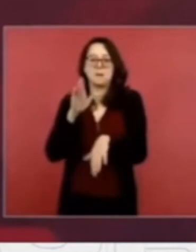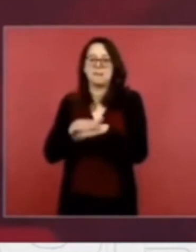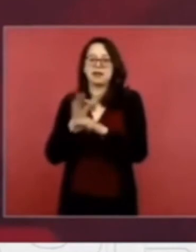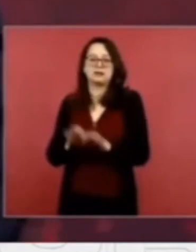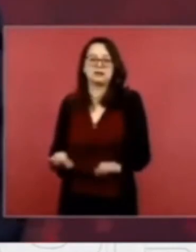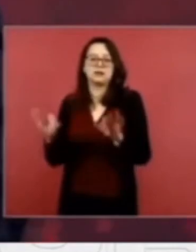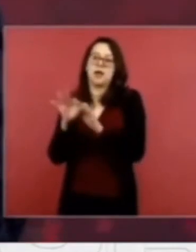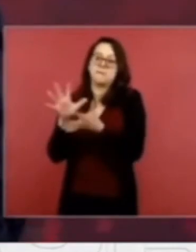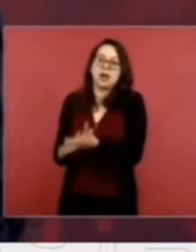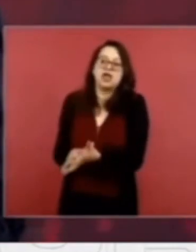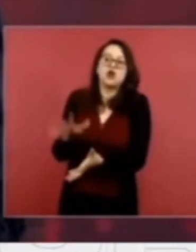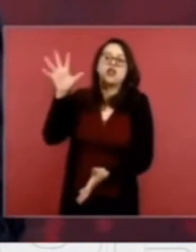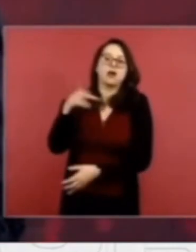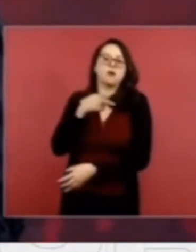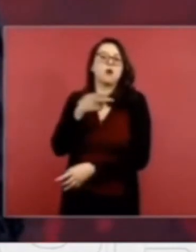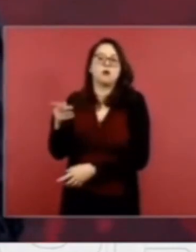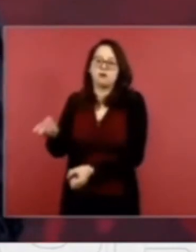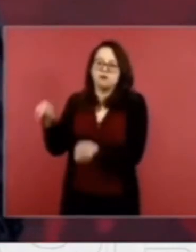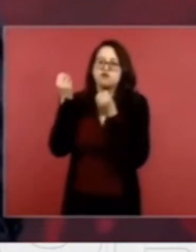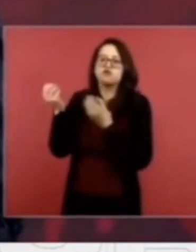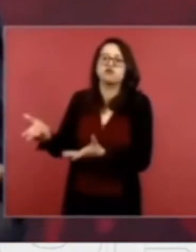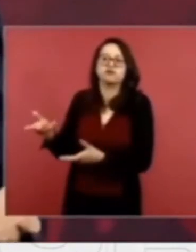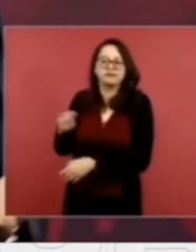primero los pobres.